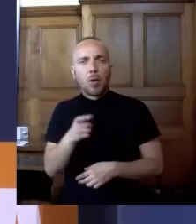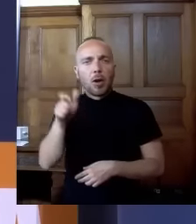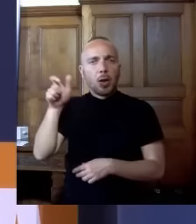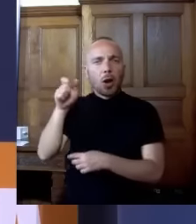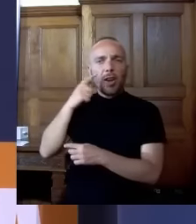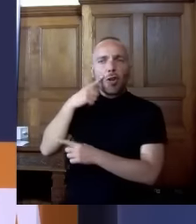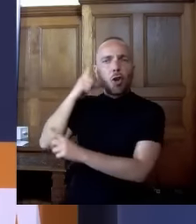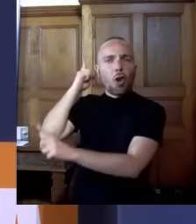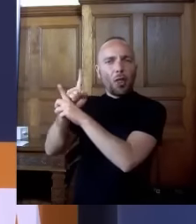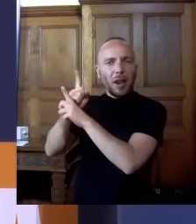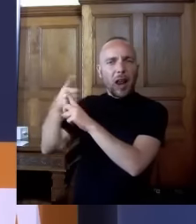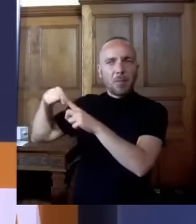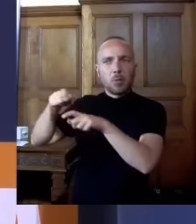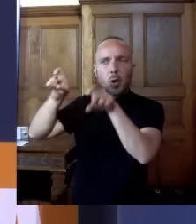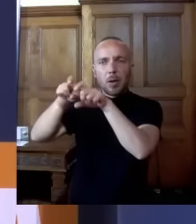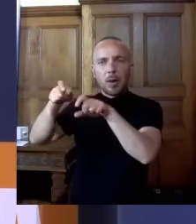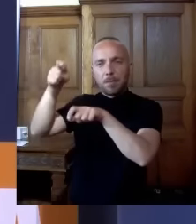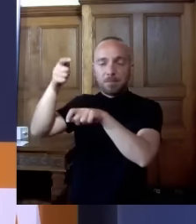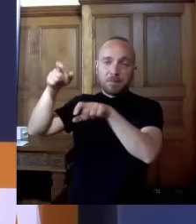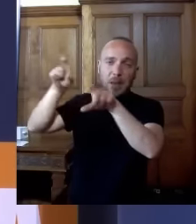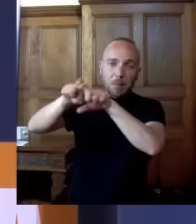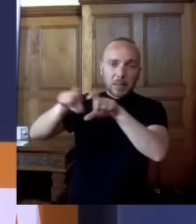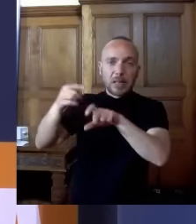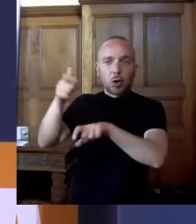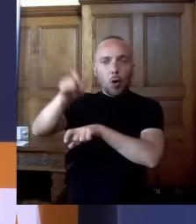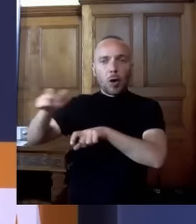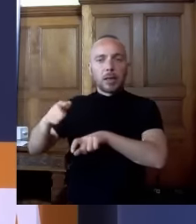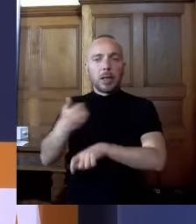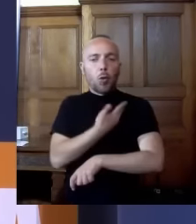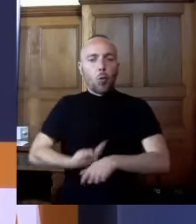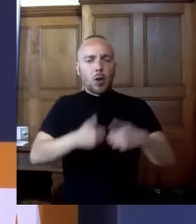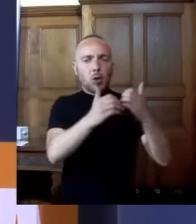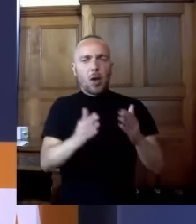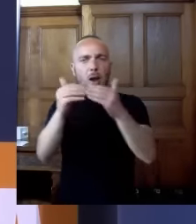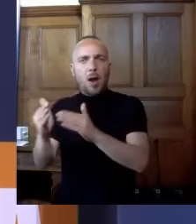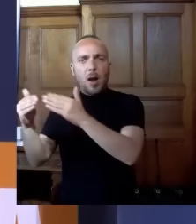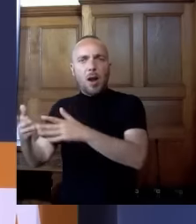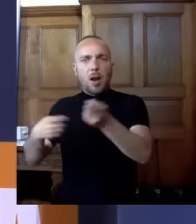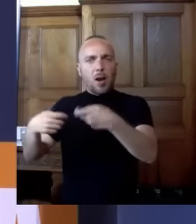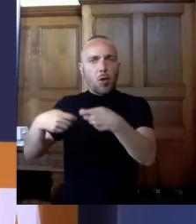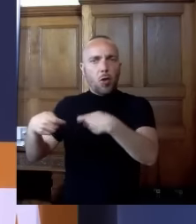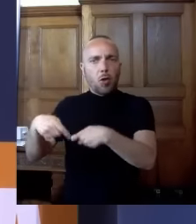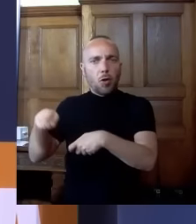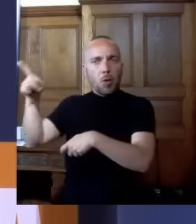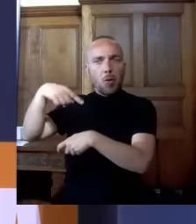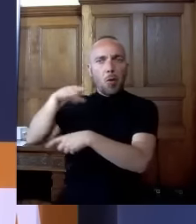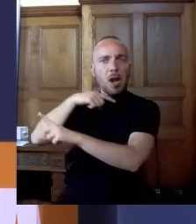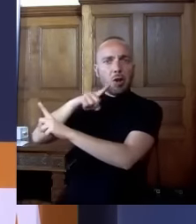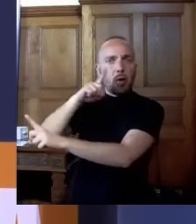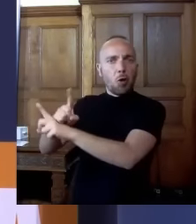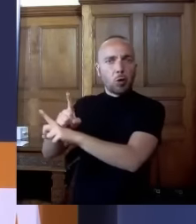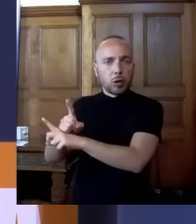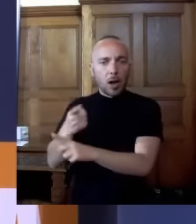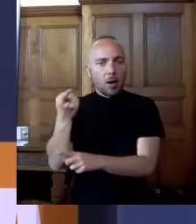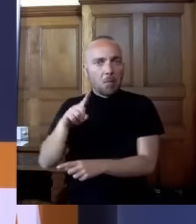ez edukit handiak negozio egiten arak beste batek etxe bizitza ez izar